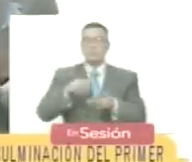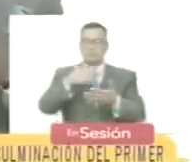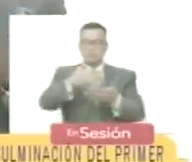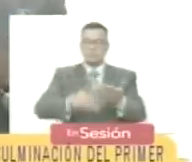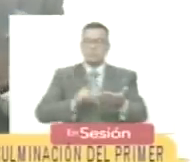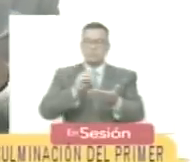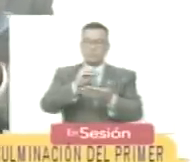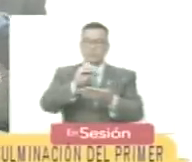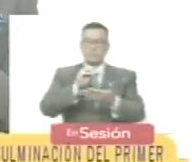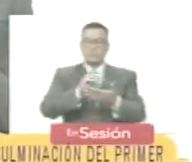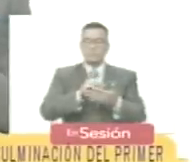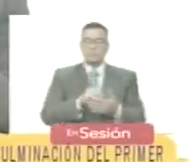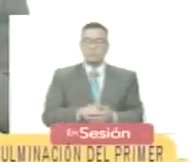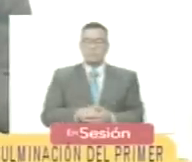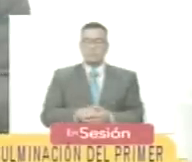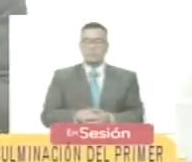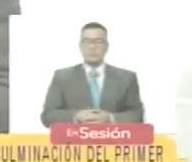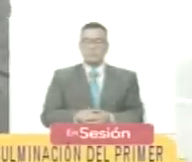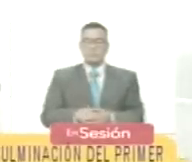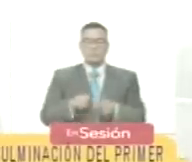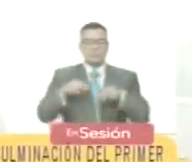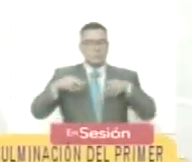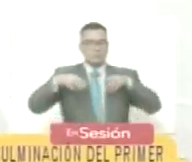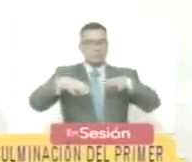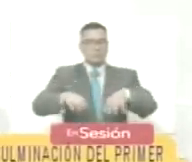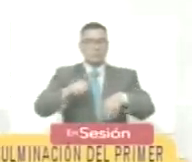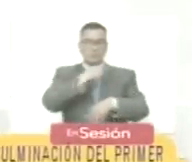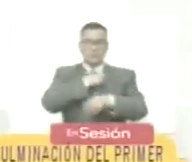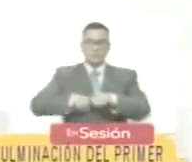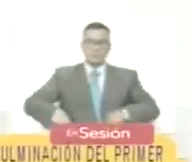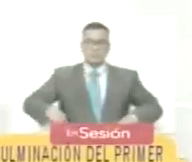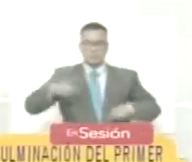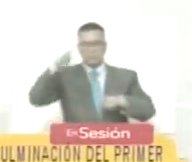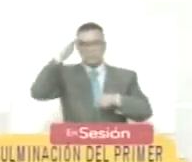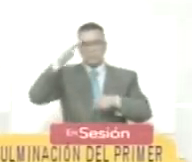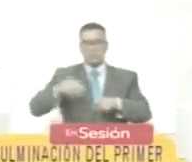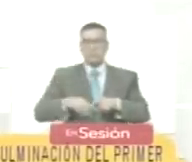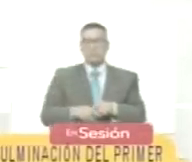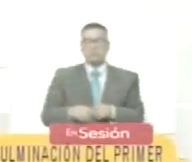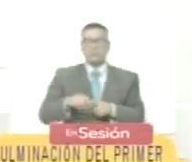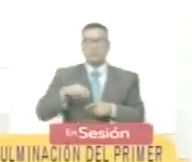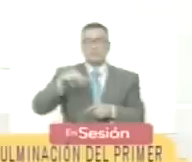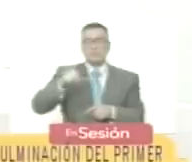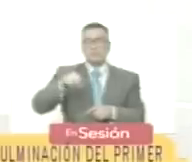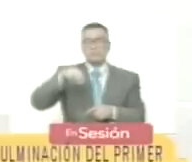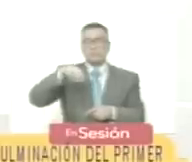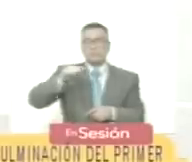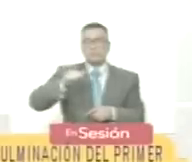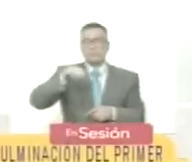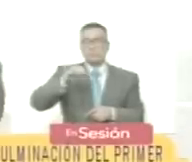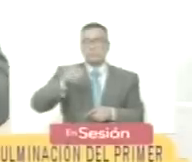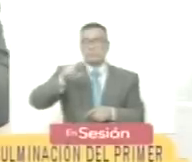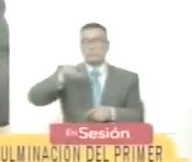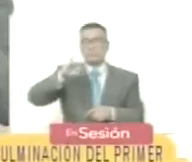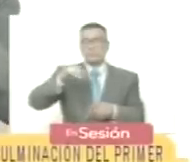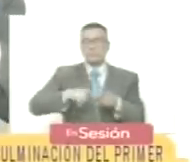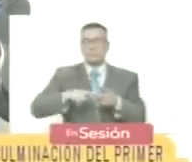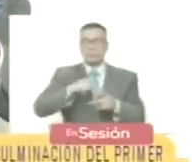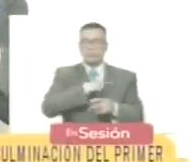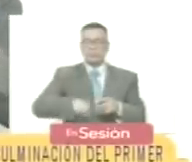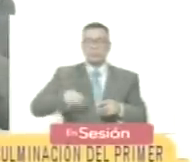publicado el intento de invasión militar por parte del sátrapa de Mauricio Macri, expresidente de la